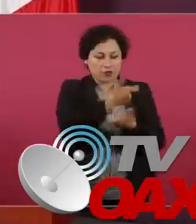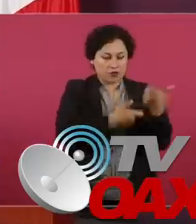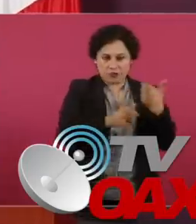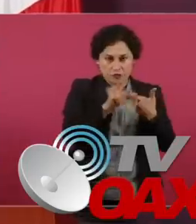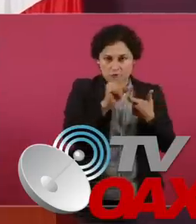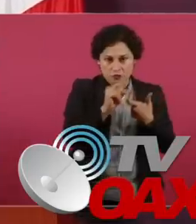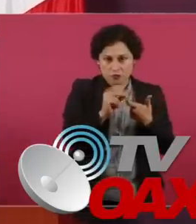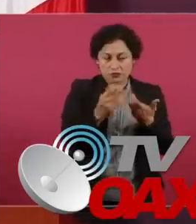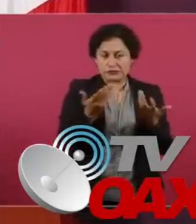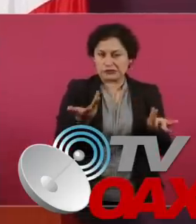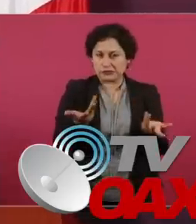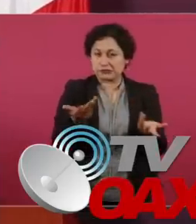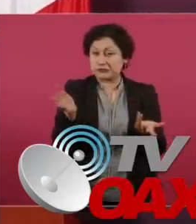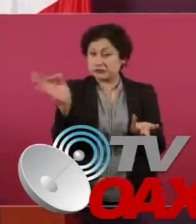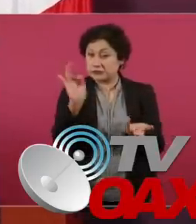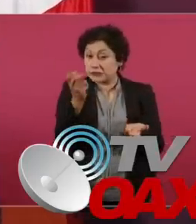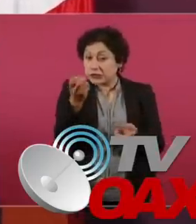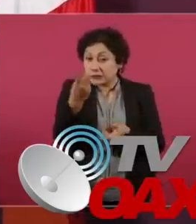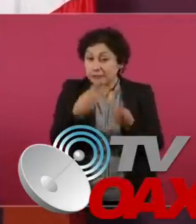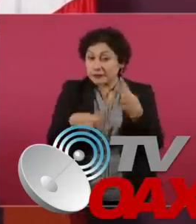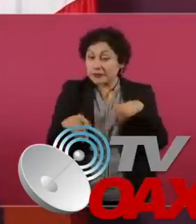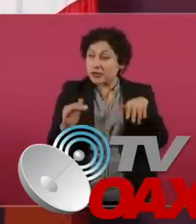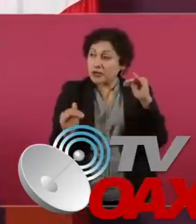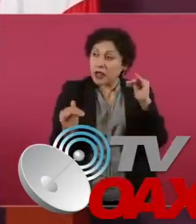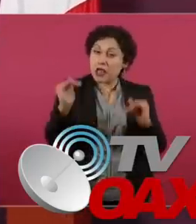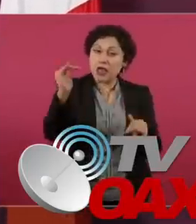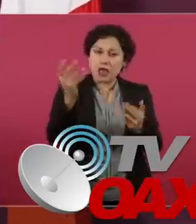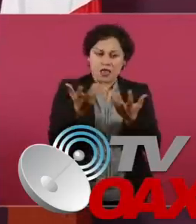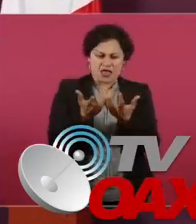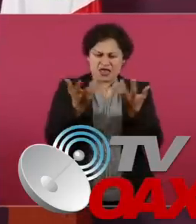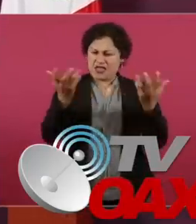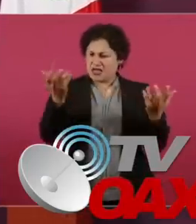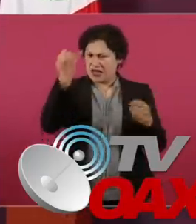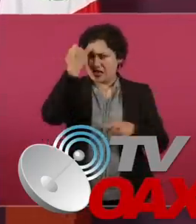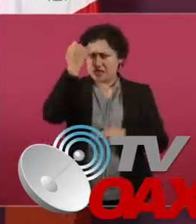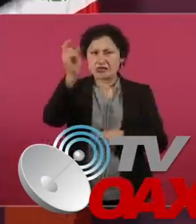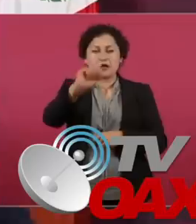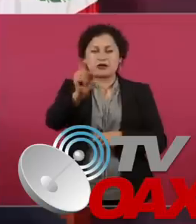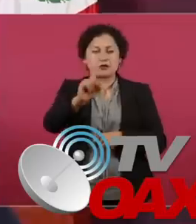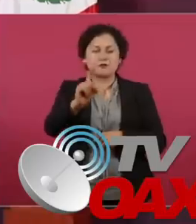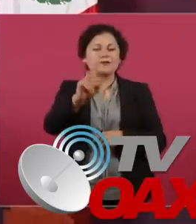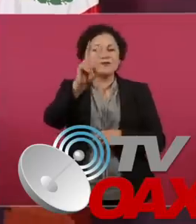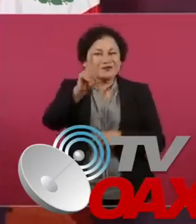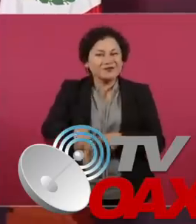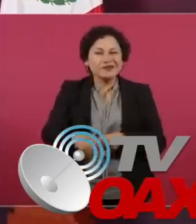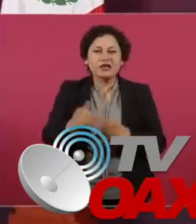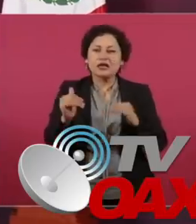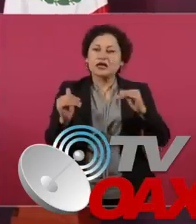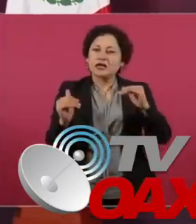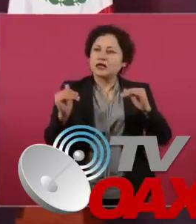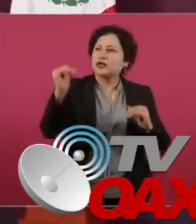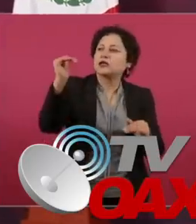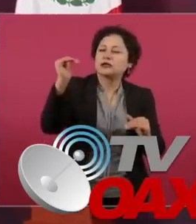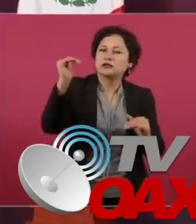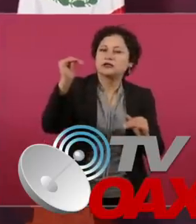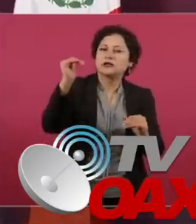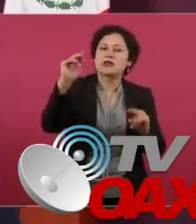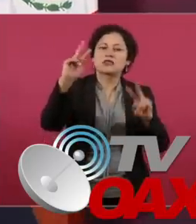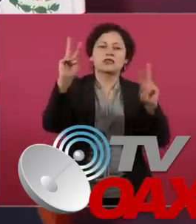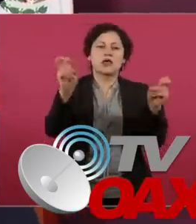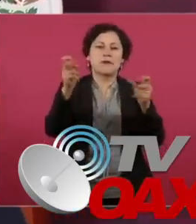o mejor dicho, un desequilibrio, no polarización, económica, comercial, que